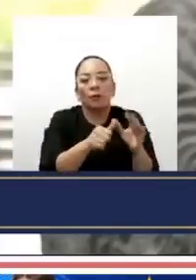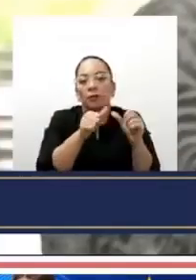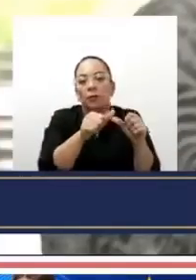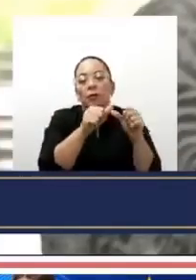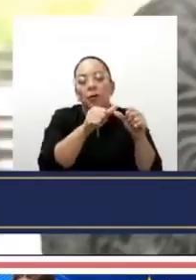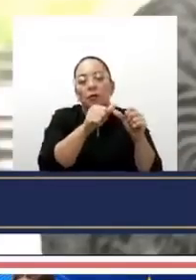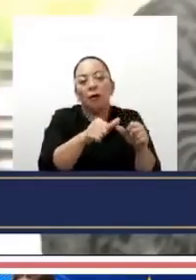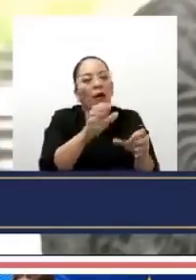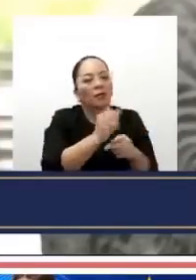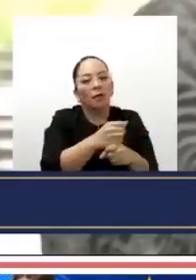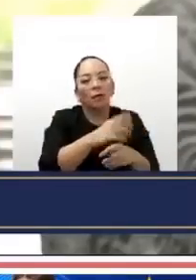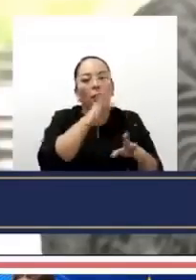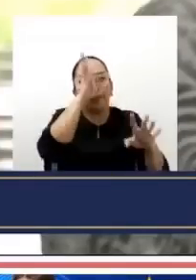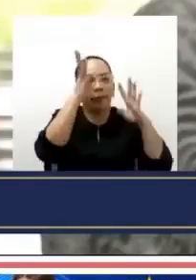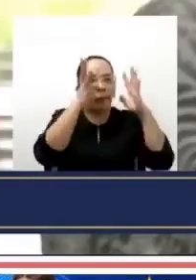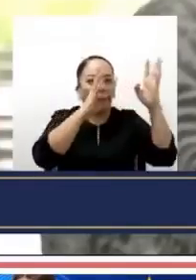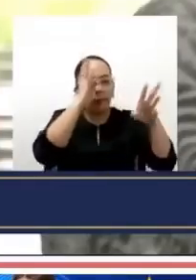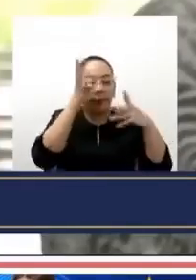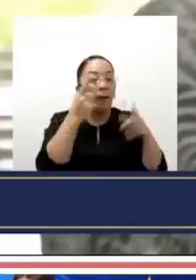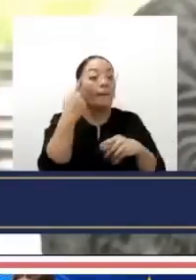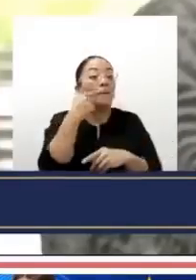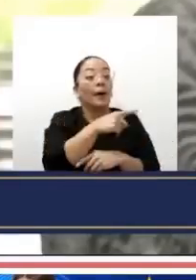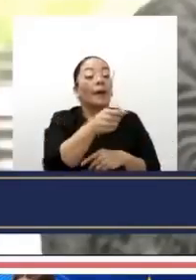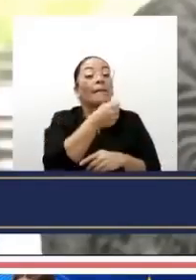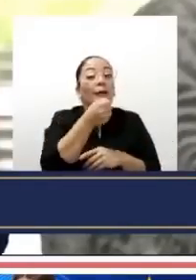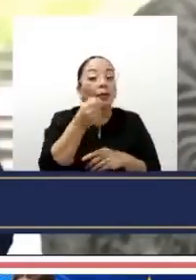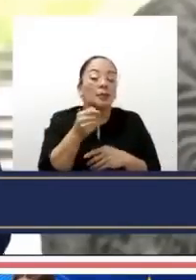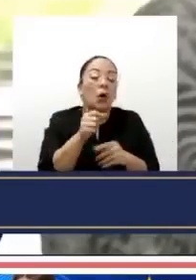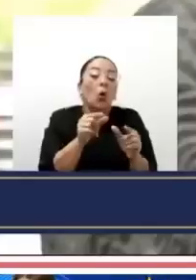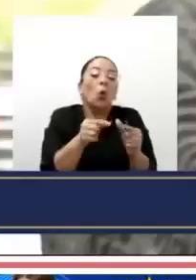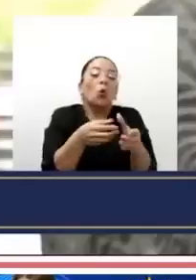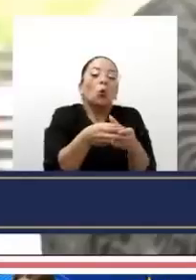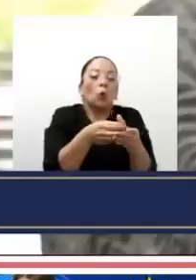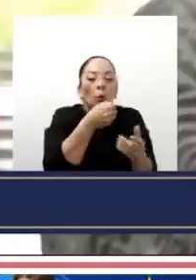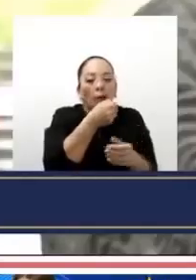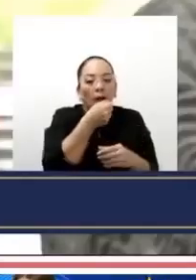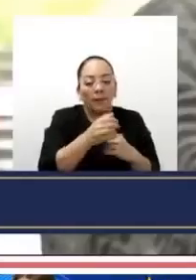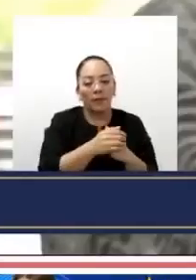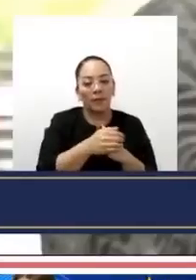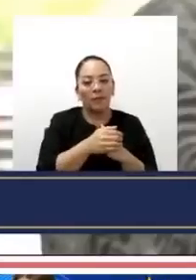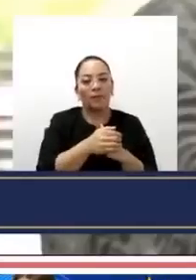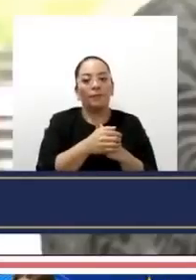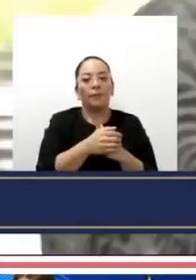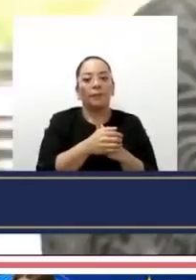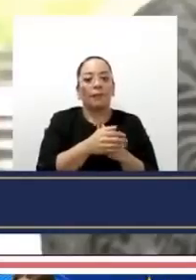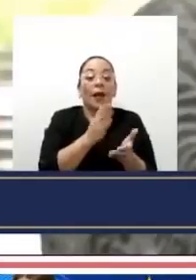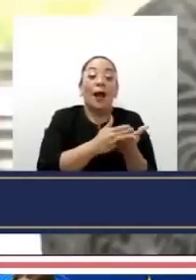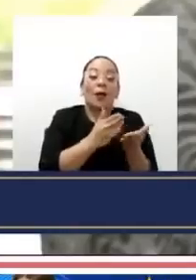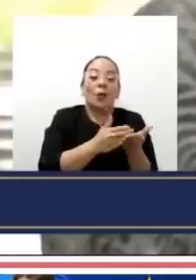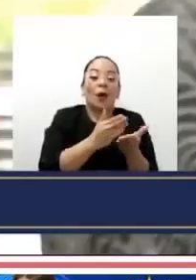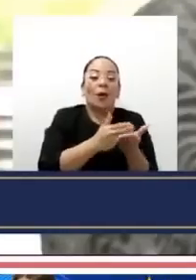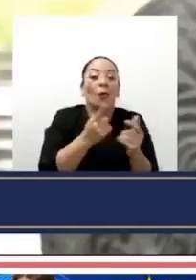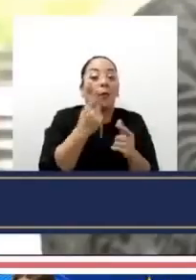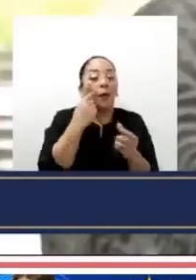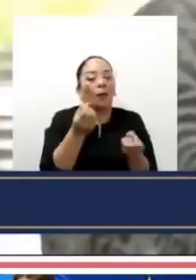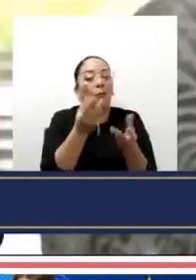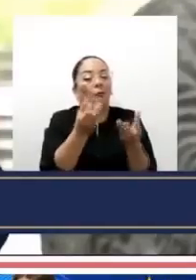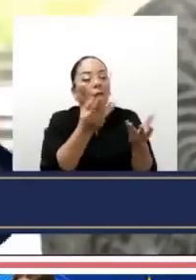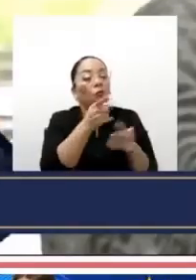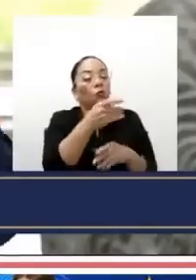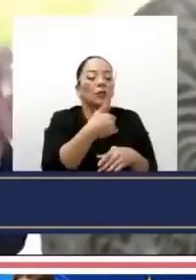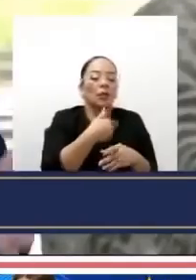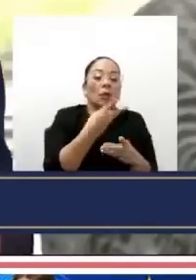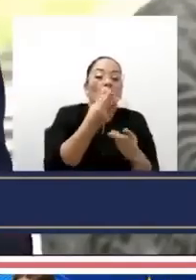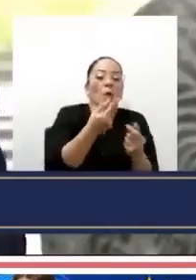haciendo chapuzas para que la prensa o un sector de la prensa tenga comidita para estar sacando que usted tiene